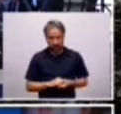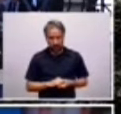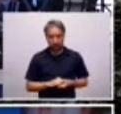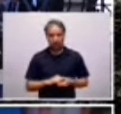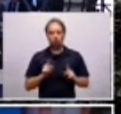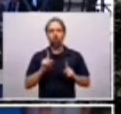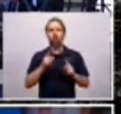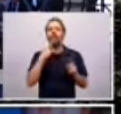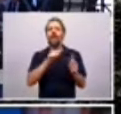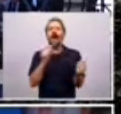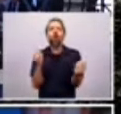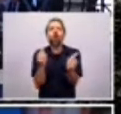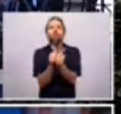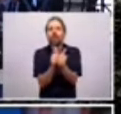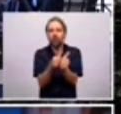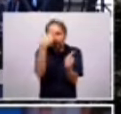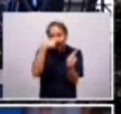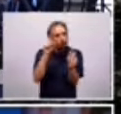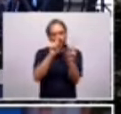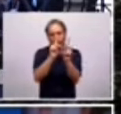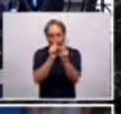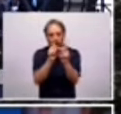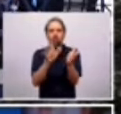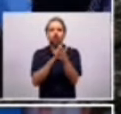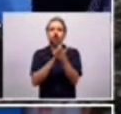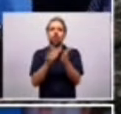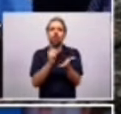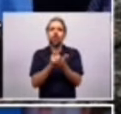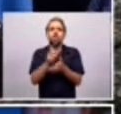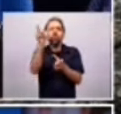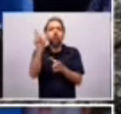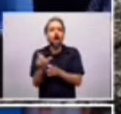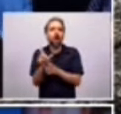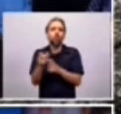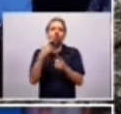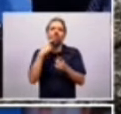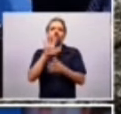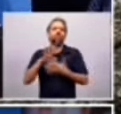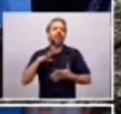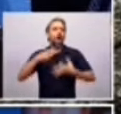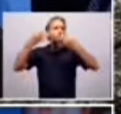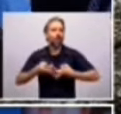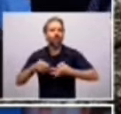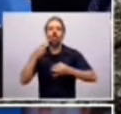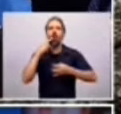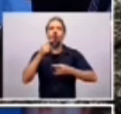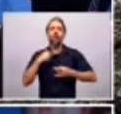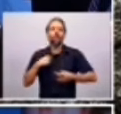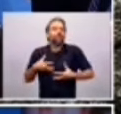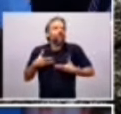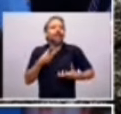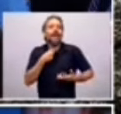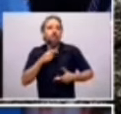ahora, de que sos una persona, un ciudadano que está en una situación de desventaja y necesita hacerlo saber. No, ahora